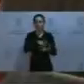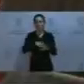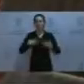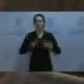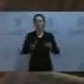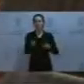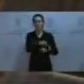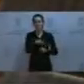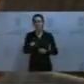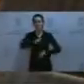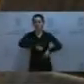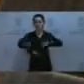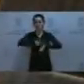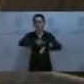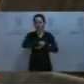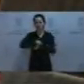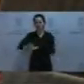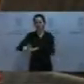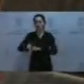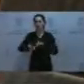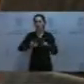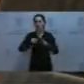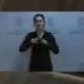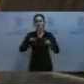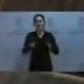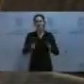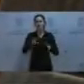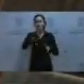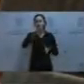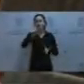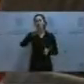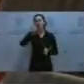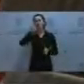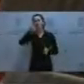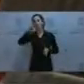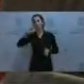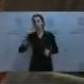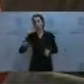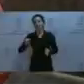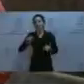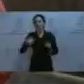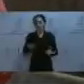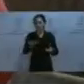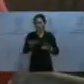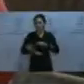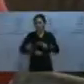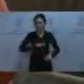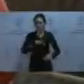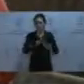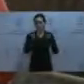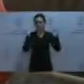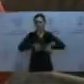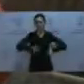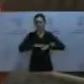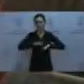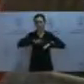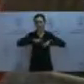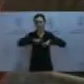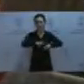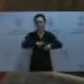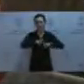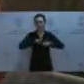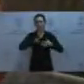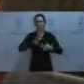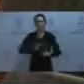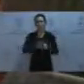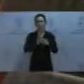dos asociaciones y también a Parkinson Corbera. Decirle también que realizamos convenios de investigación sobre el